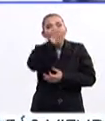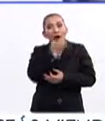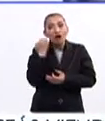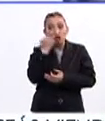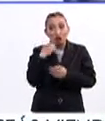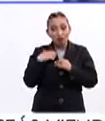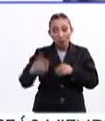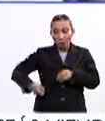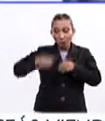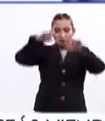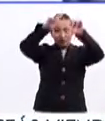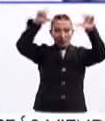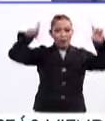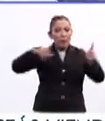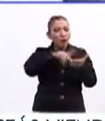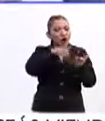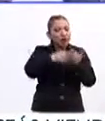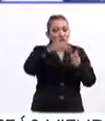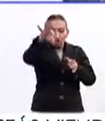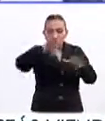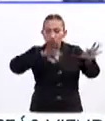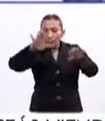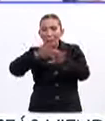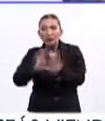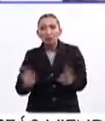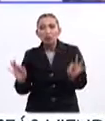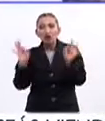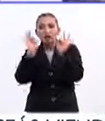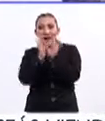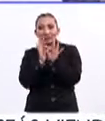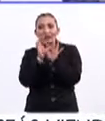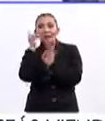tenemos de un portafolio de proyectos cuáles son los más relevantes